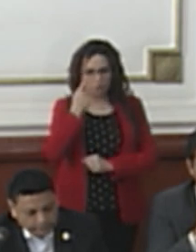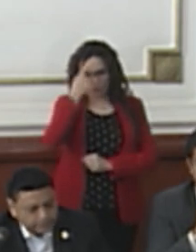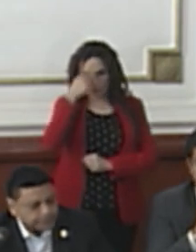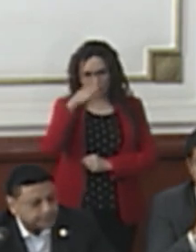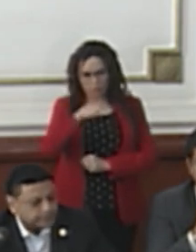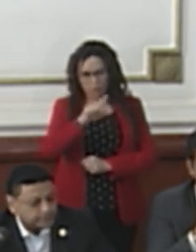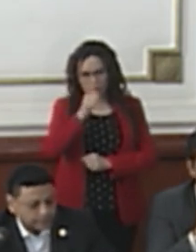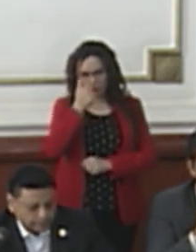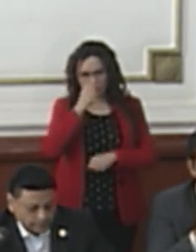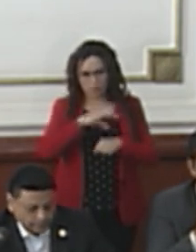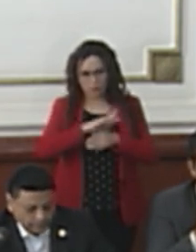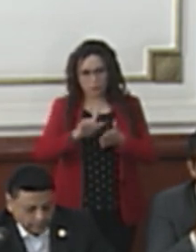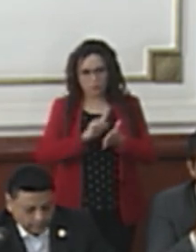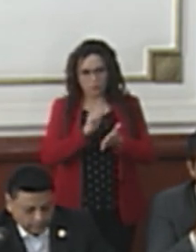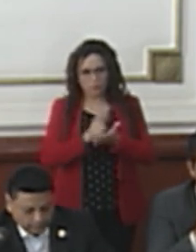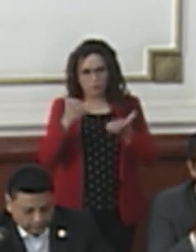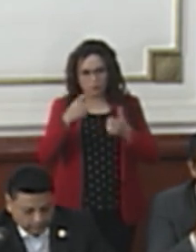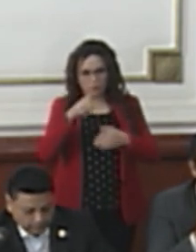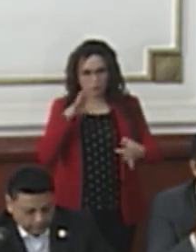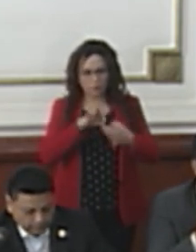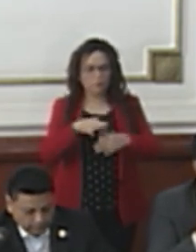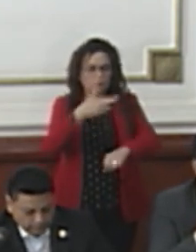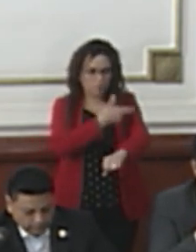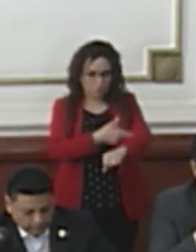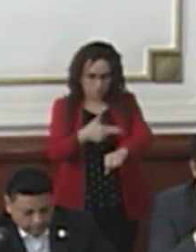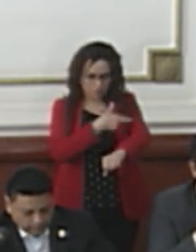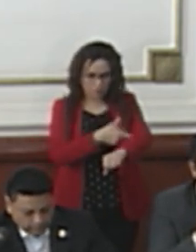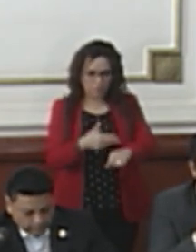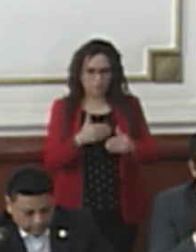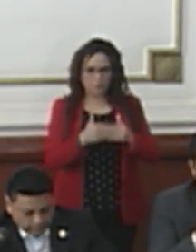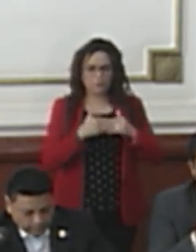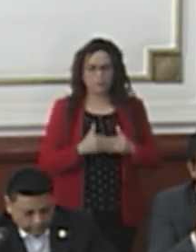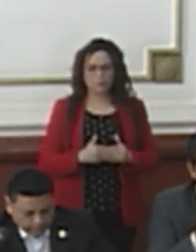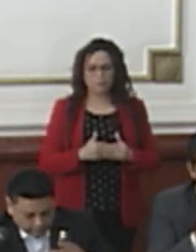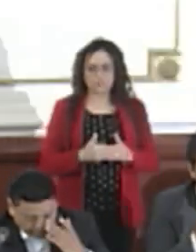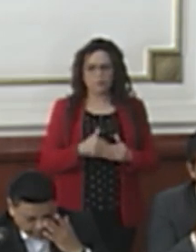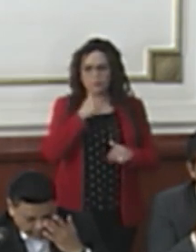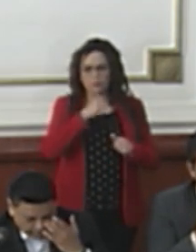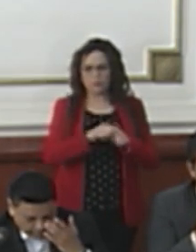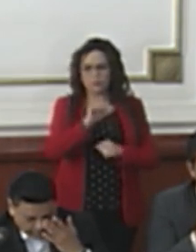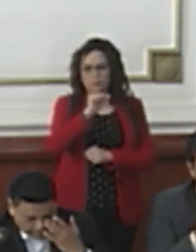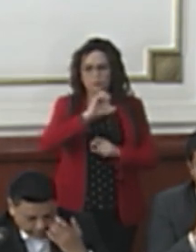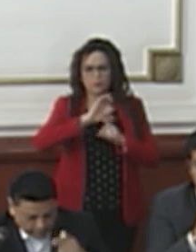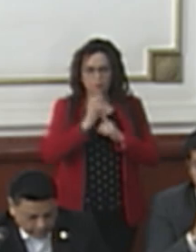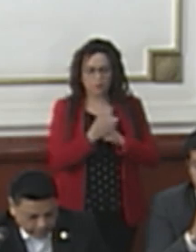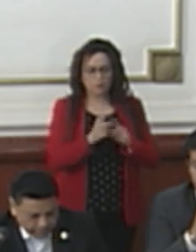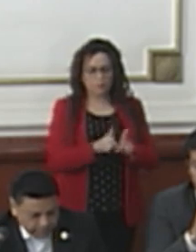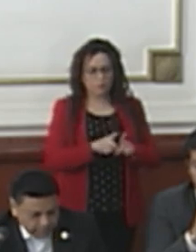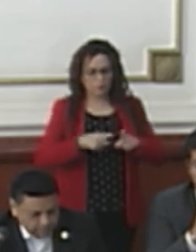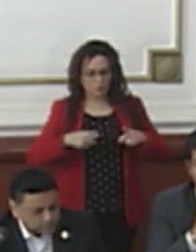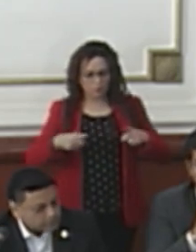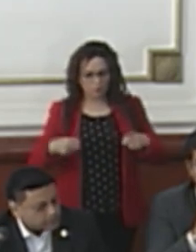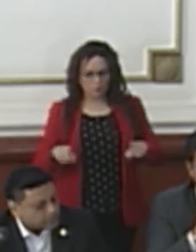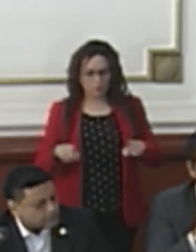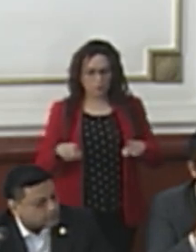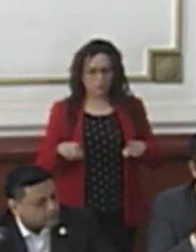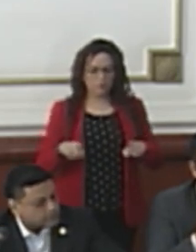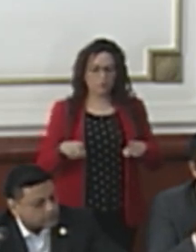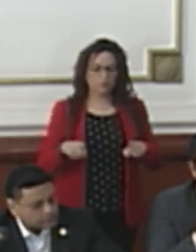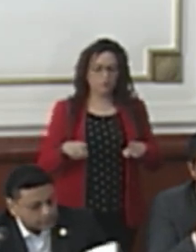y administrativos a que haya lugar. Anexo A. Comisión, Desarrollo e Infraestructura